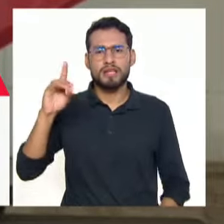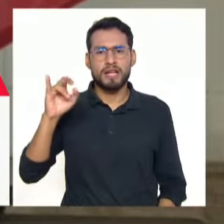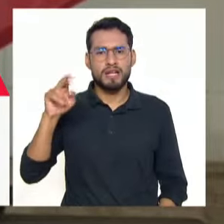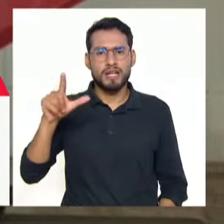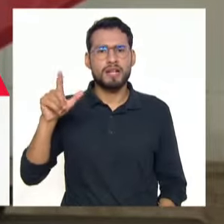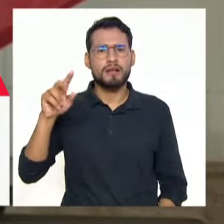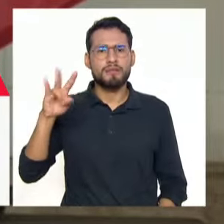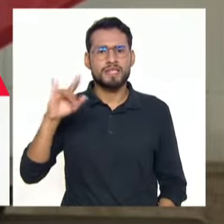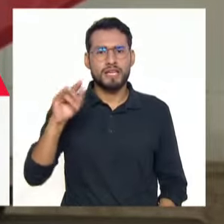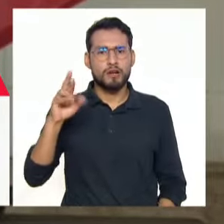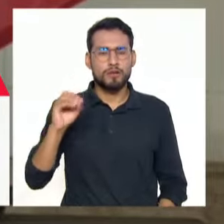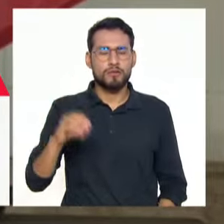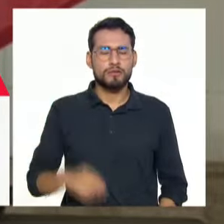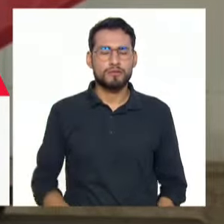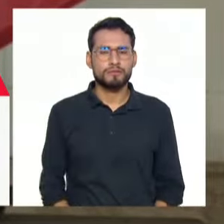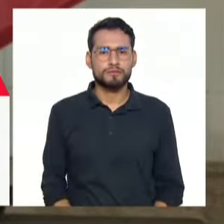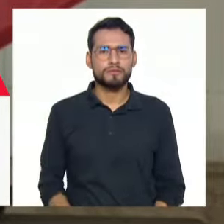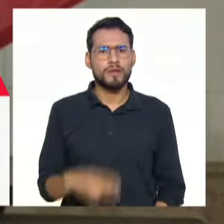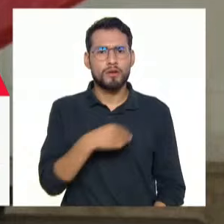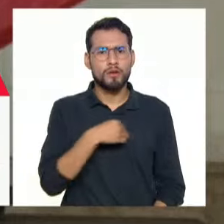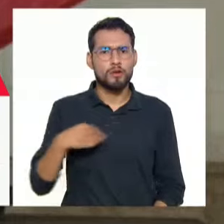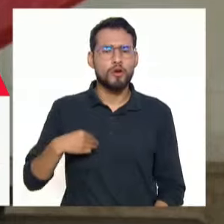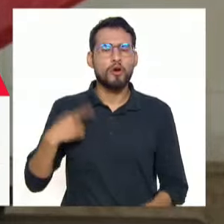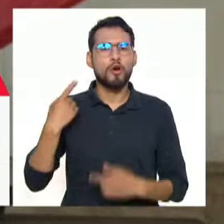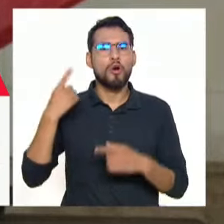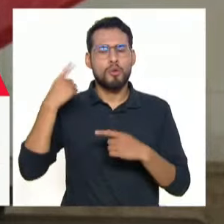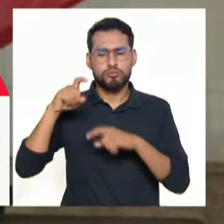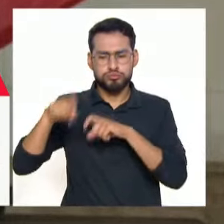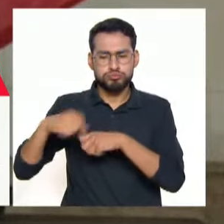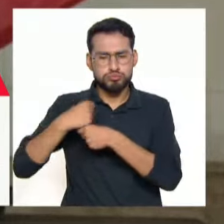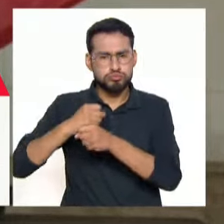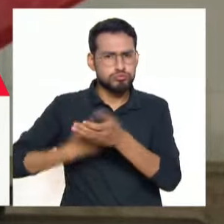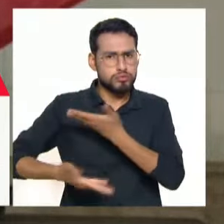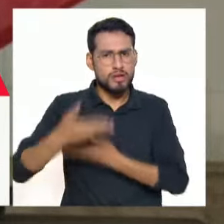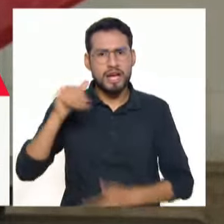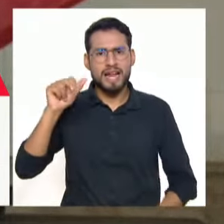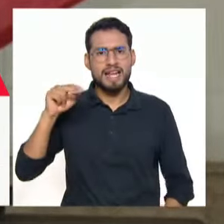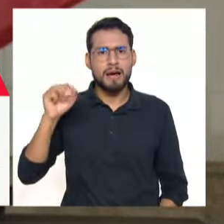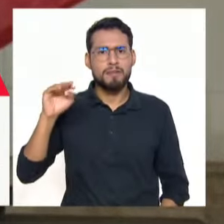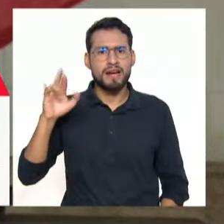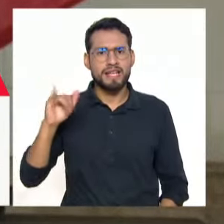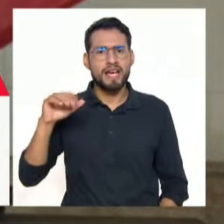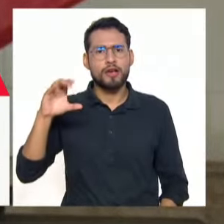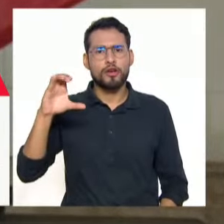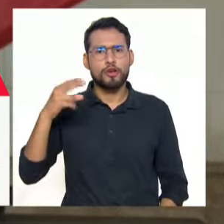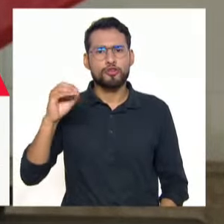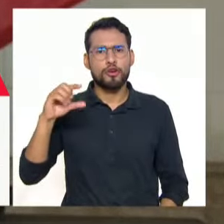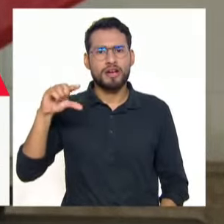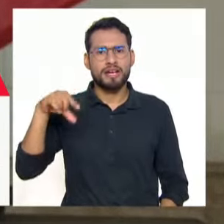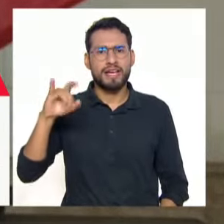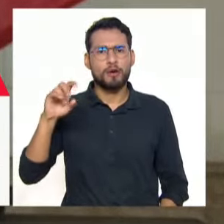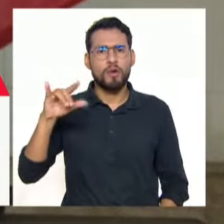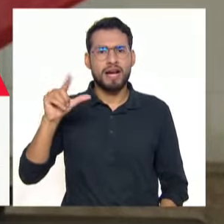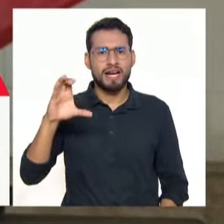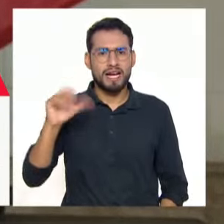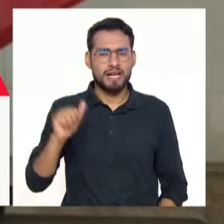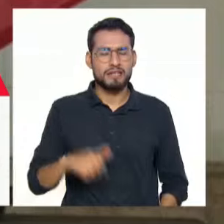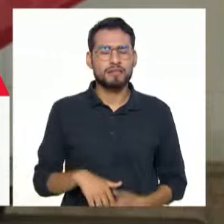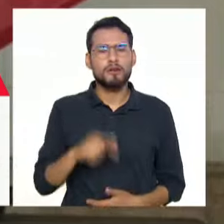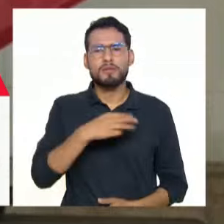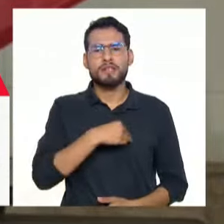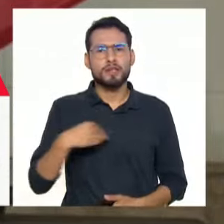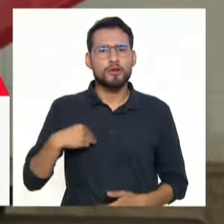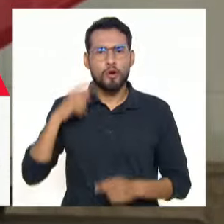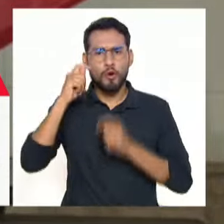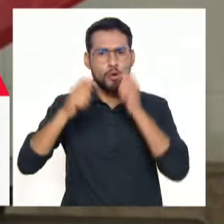Isau Maurate Romero. Ministerio de la Producción, Ana María Choquehuanca de Villanueva. Ministerio de Comercio Exterior y